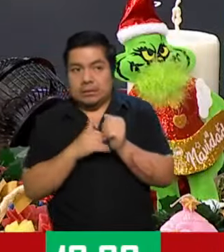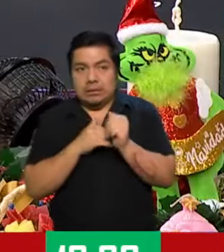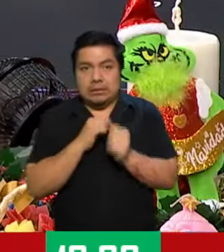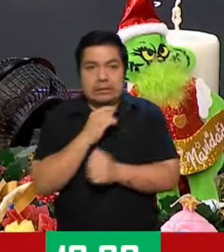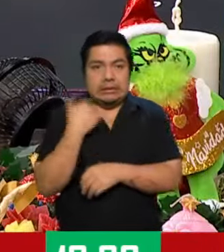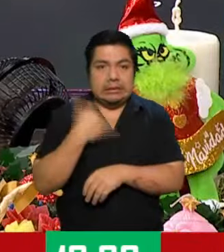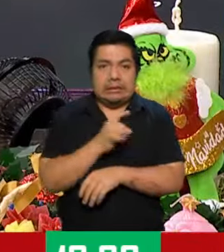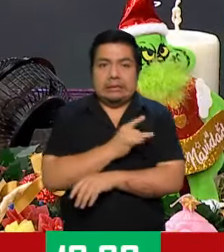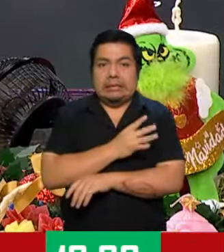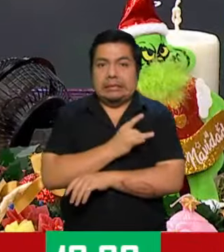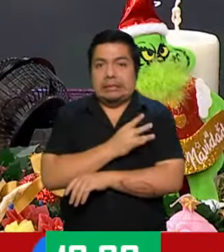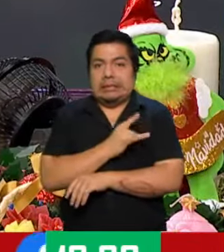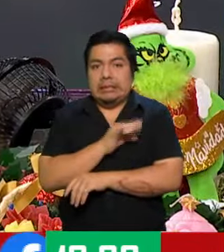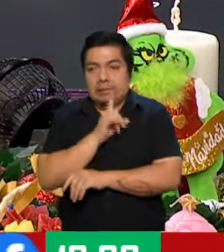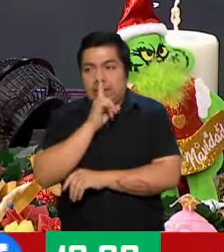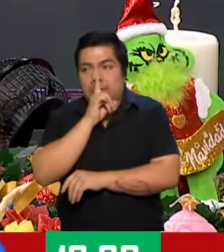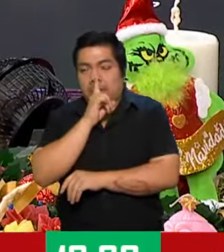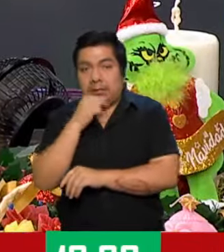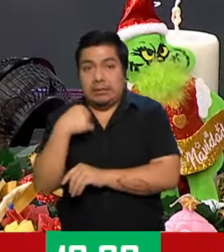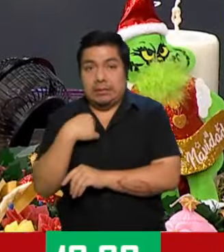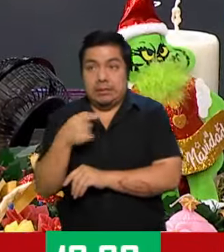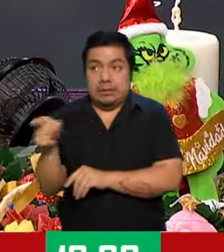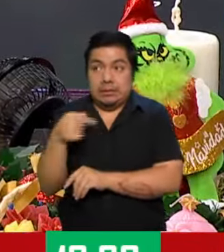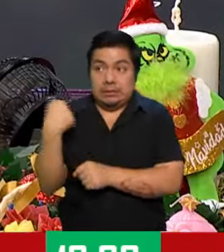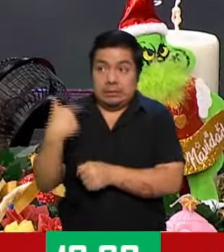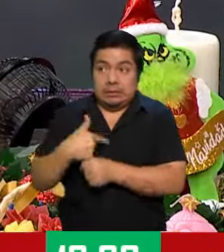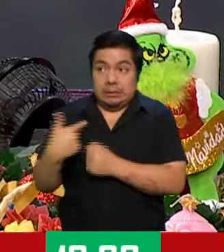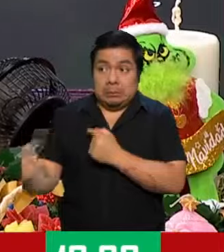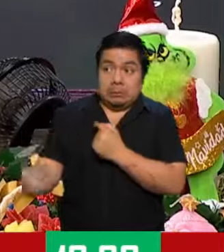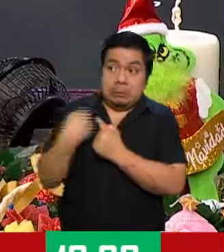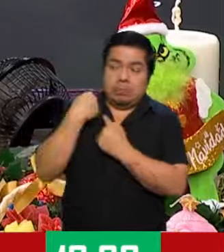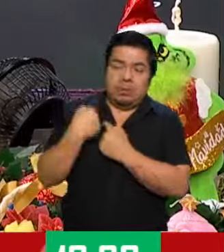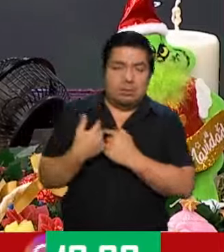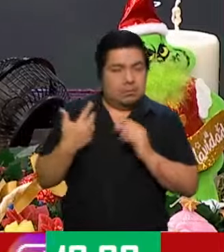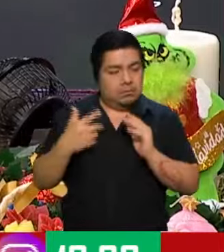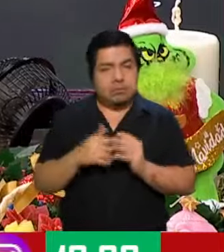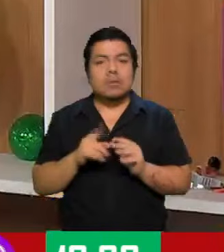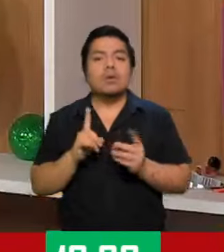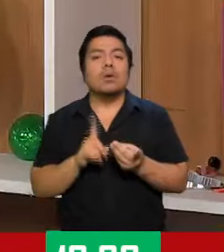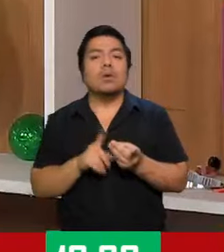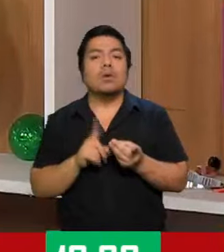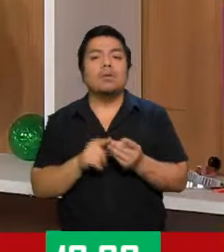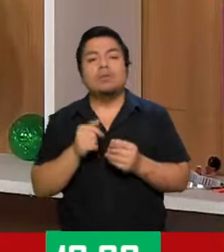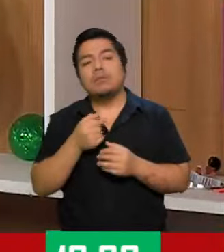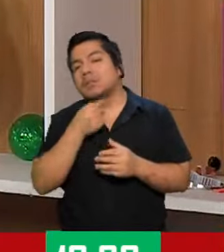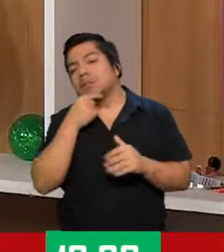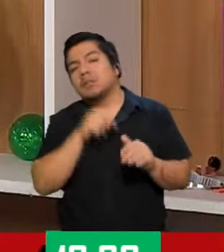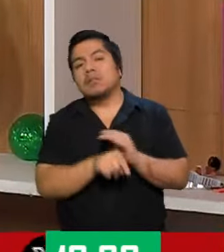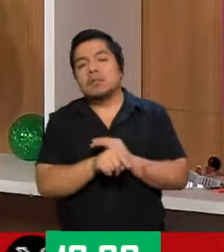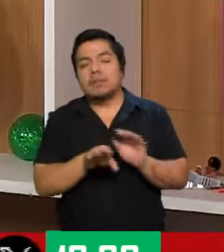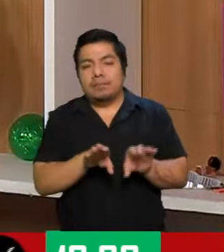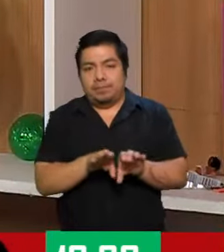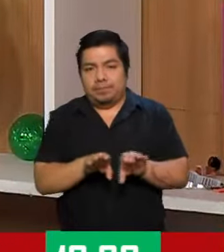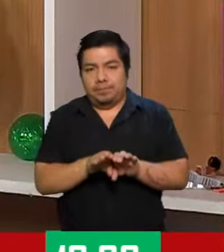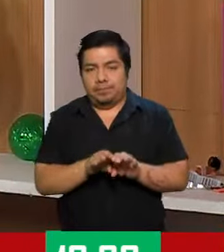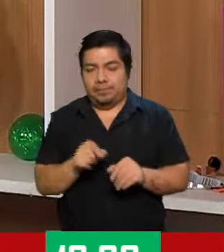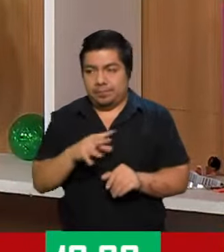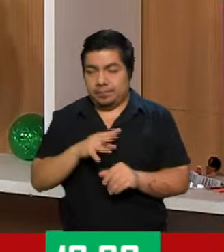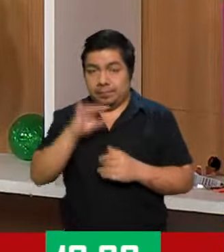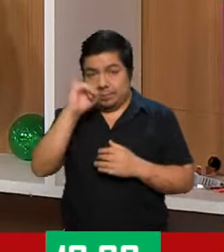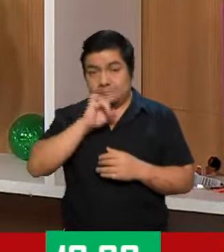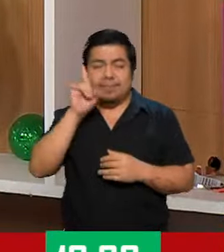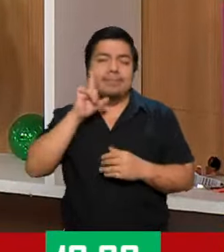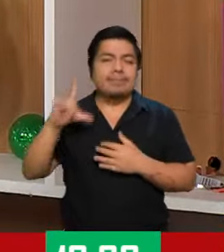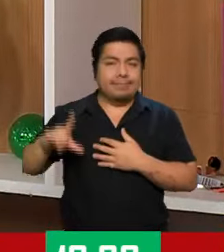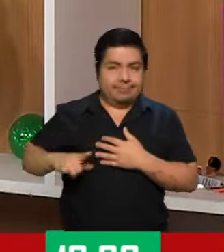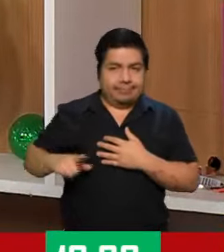se enteran, me van a hacer algo peor? ¿A dónde pueden hacer la denuncia, por ejemplo? Se ha hecho, la jefa de gobierno puso